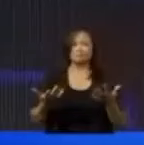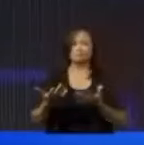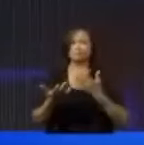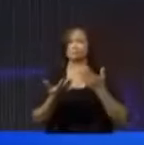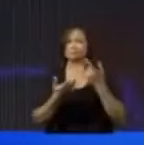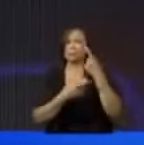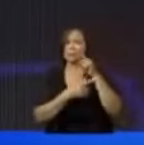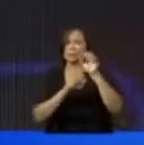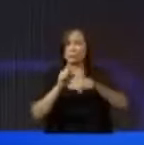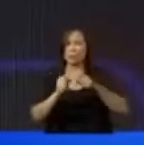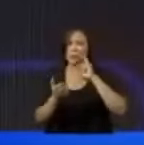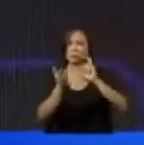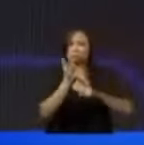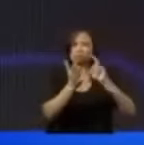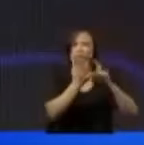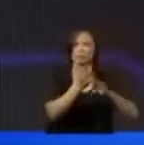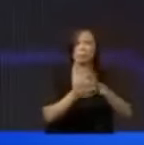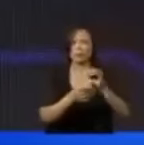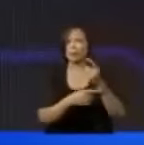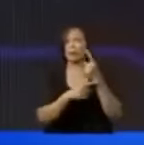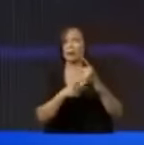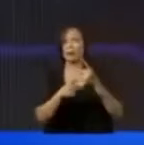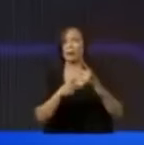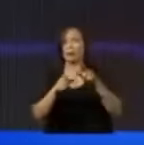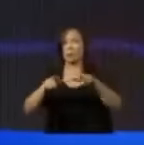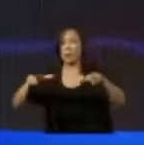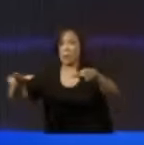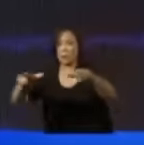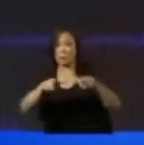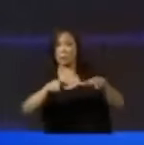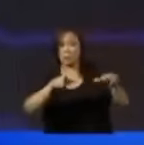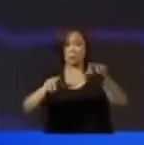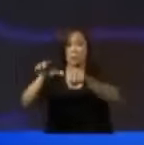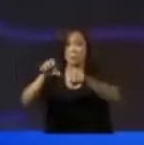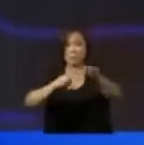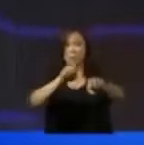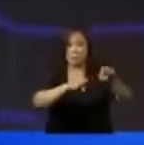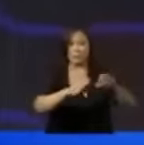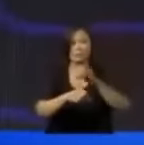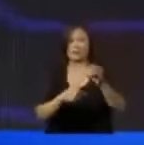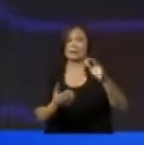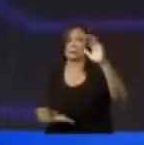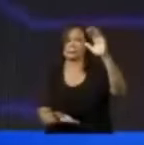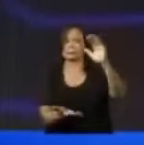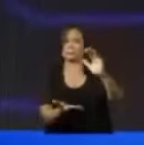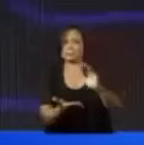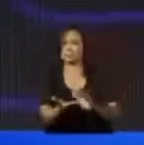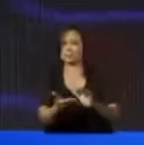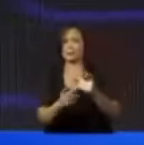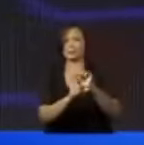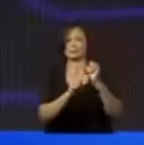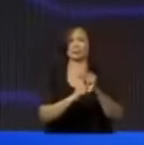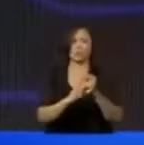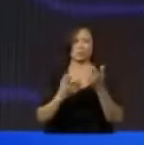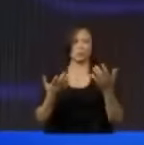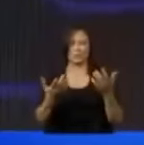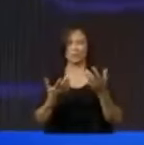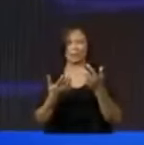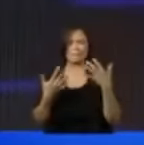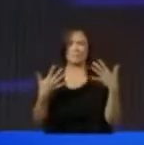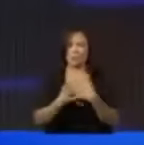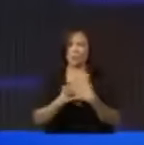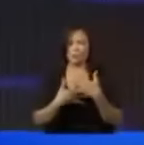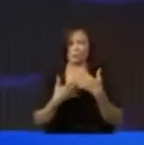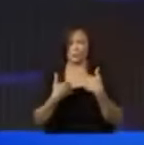establecer mecanismos predictivos de delincuencia colocado en espacios públicos, contribuiría a disminuir la situación de desesperanza que hoy